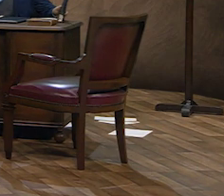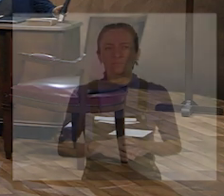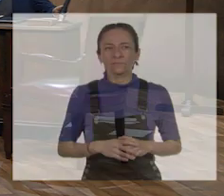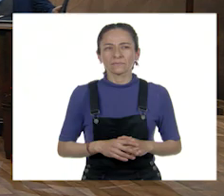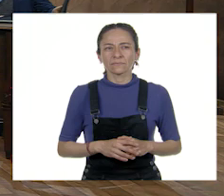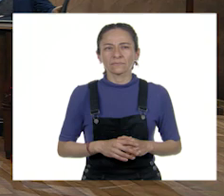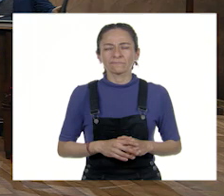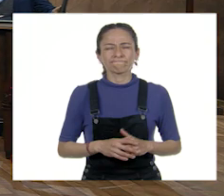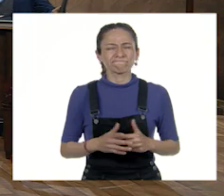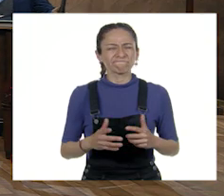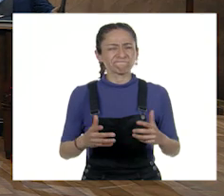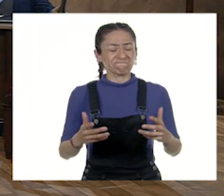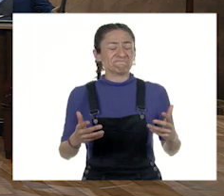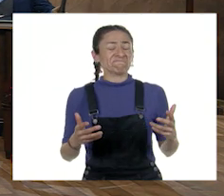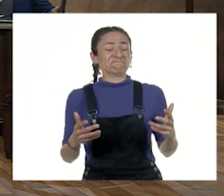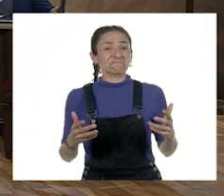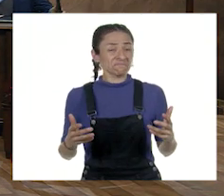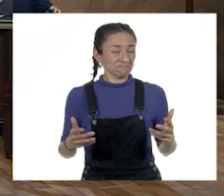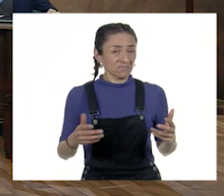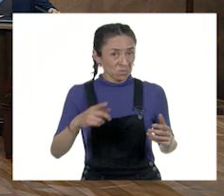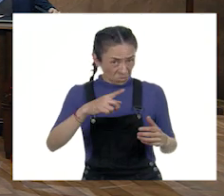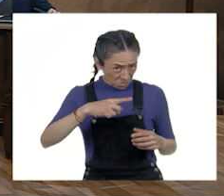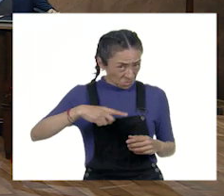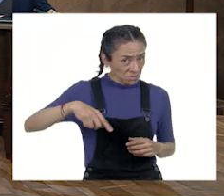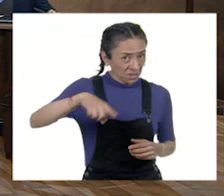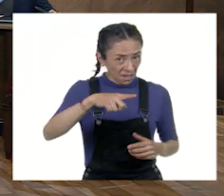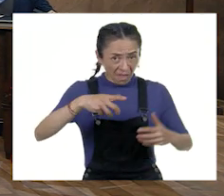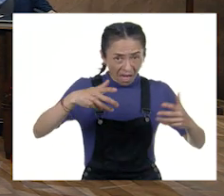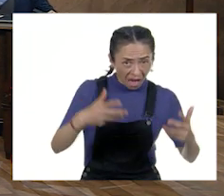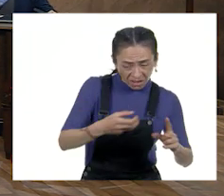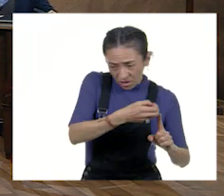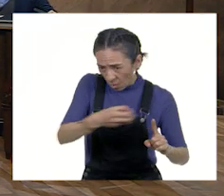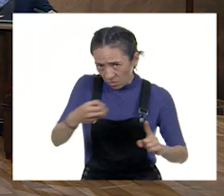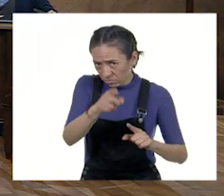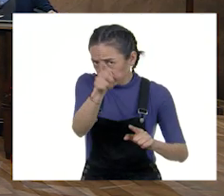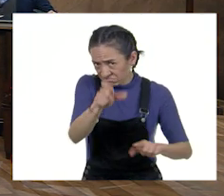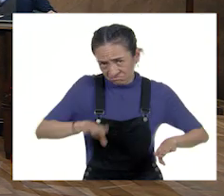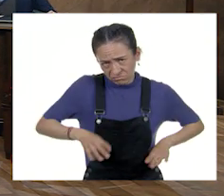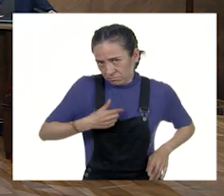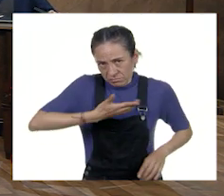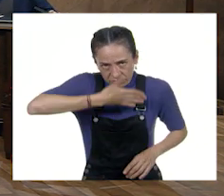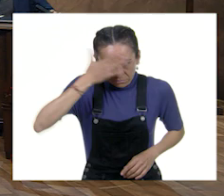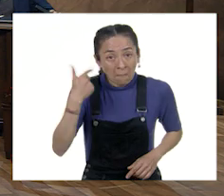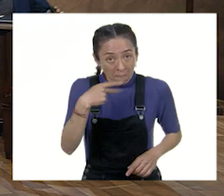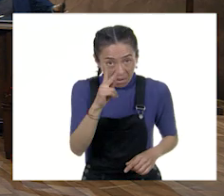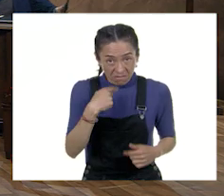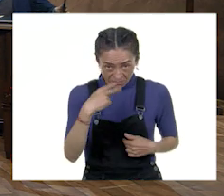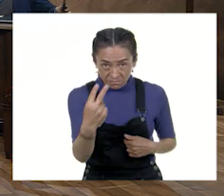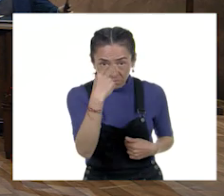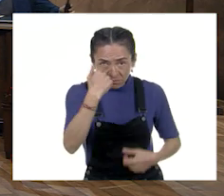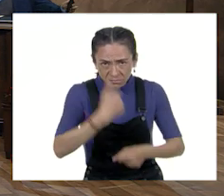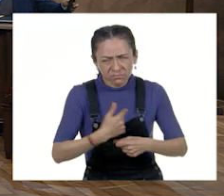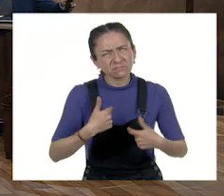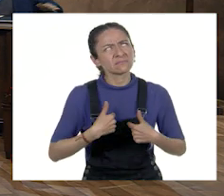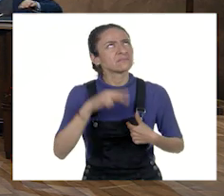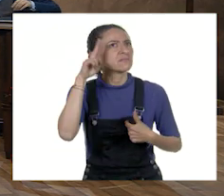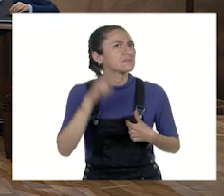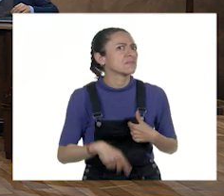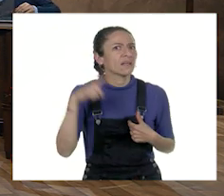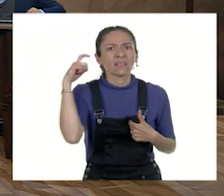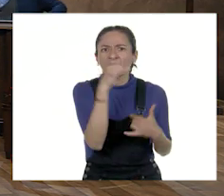Yo no sé cómo sean ustedes para organizar, porque a mí, como se podrán dar cuenta, me cuesta organizar hasta la ropa que me voy a